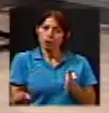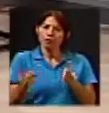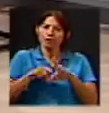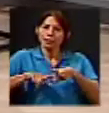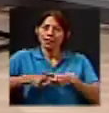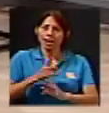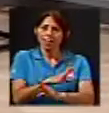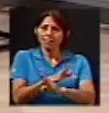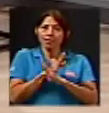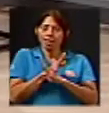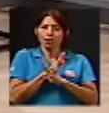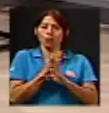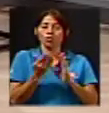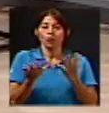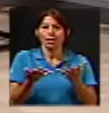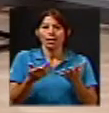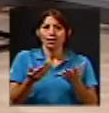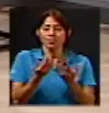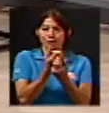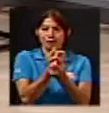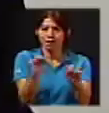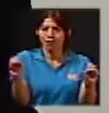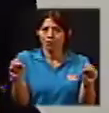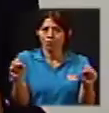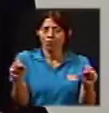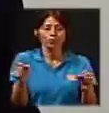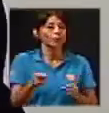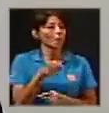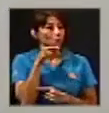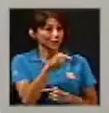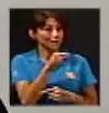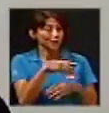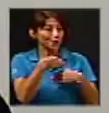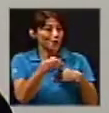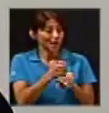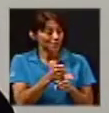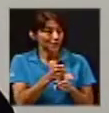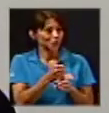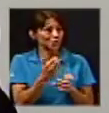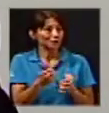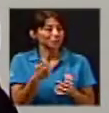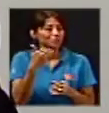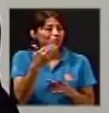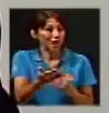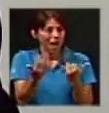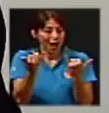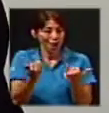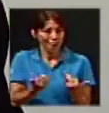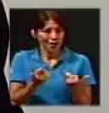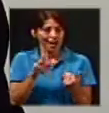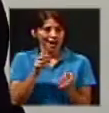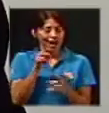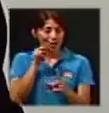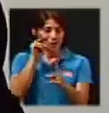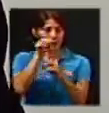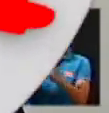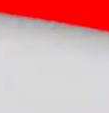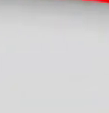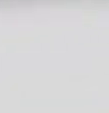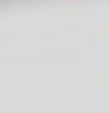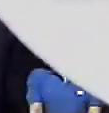a defenderlo. Y esa una manera de hacerlo, Carlos, la haremos una vez que el canal nos permita continuar con el